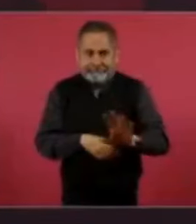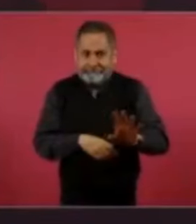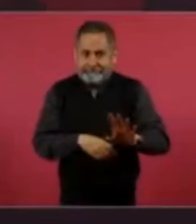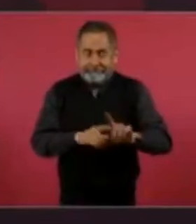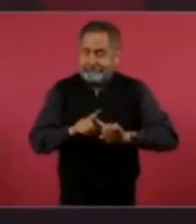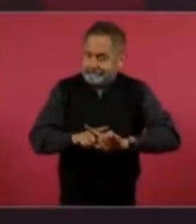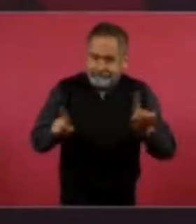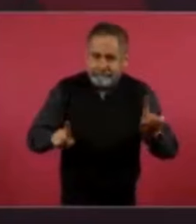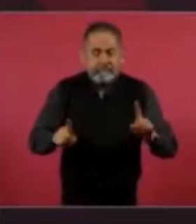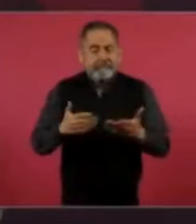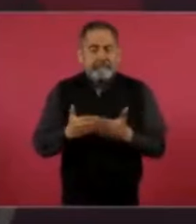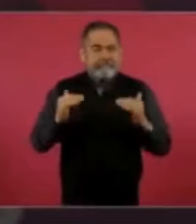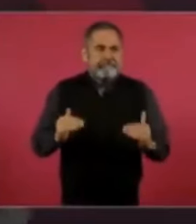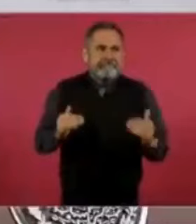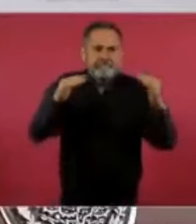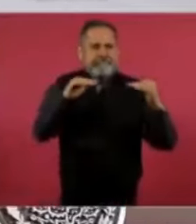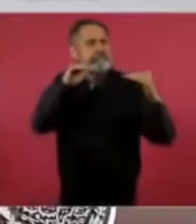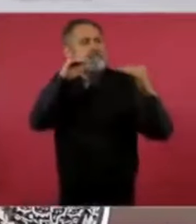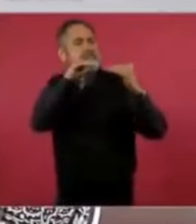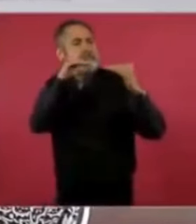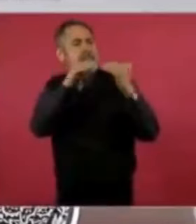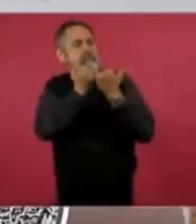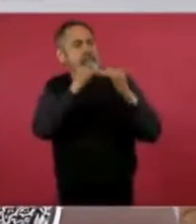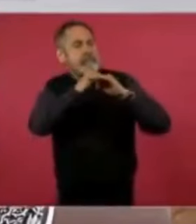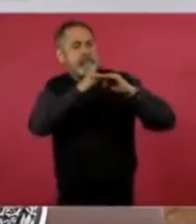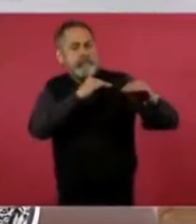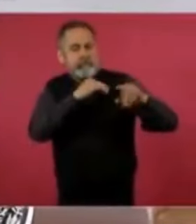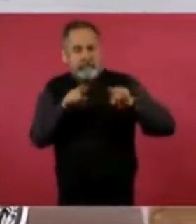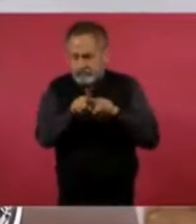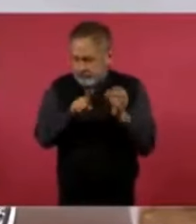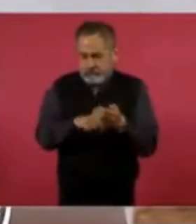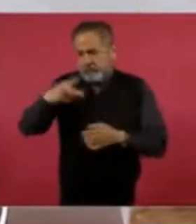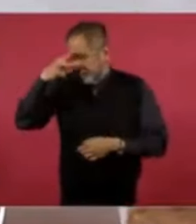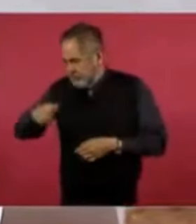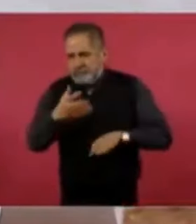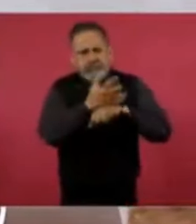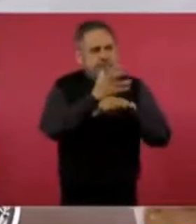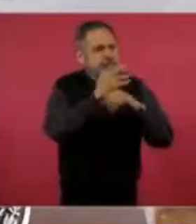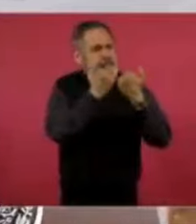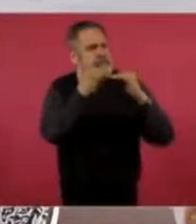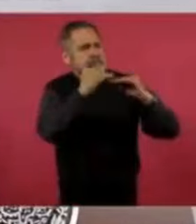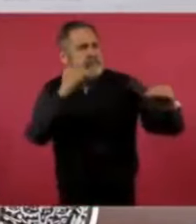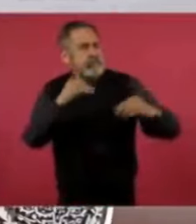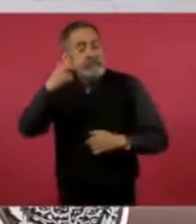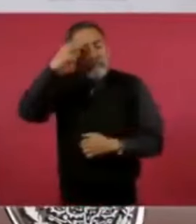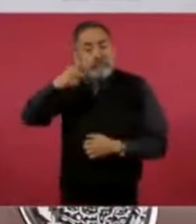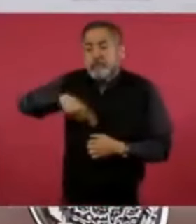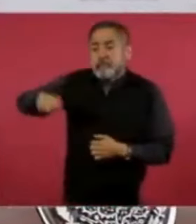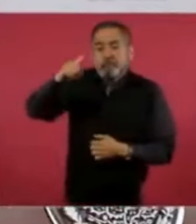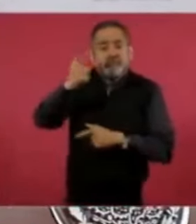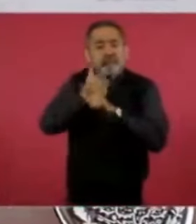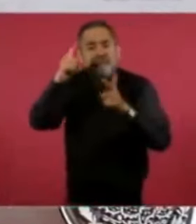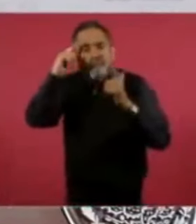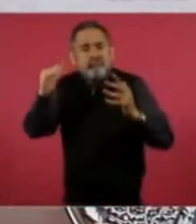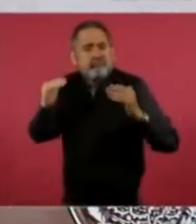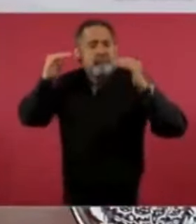nosotros se tiene que dar en un pie de igualdad México es un país libre